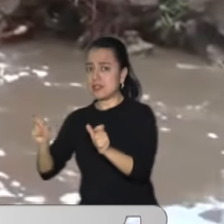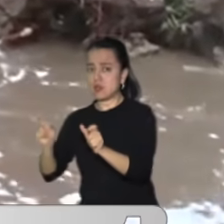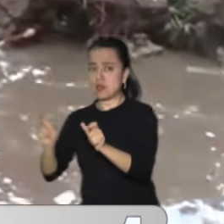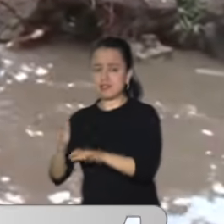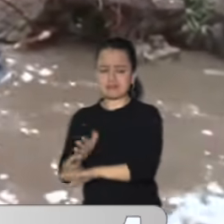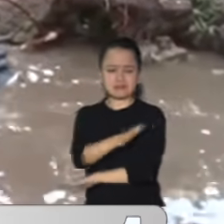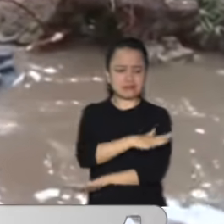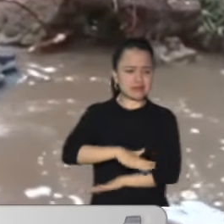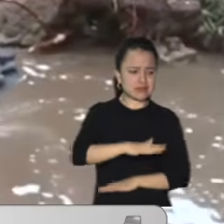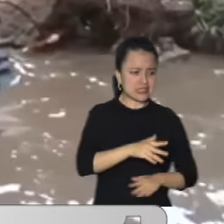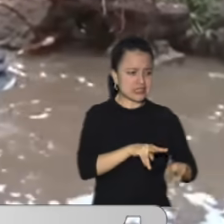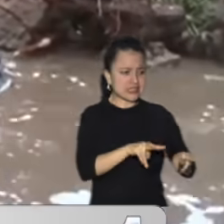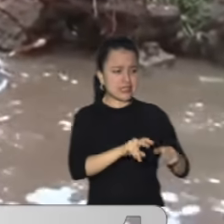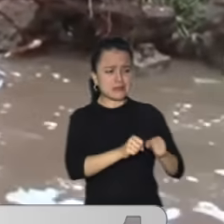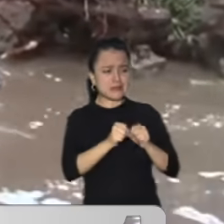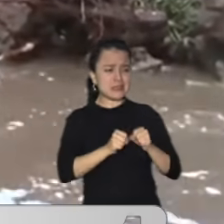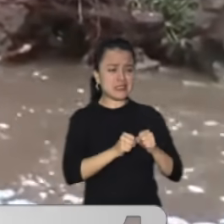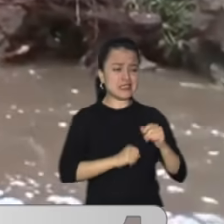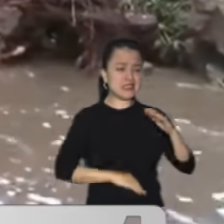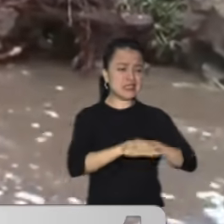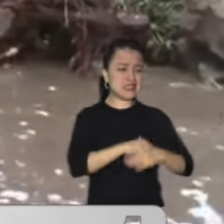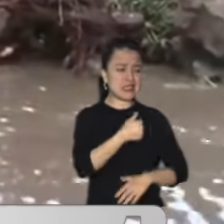de 10 mil millones de dólares.